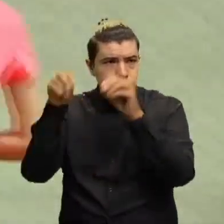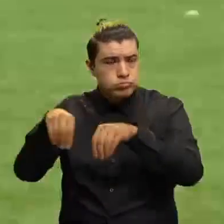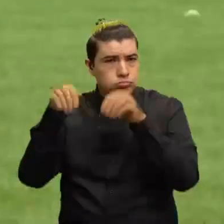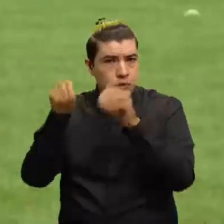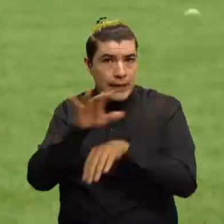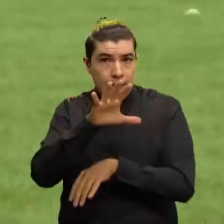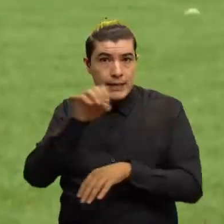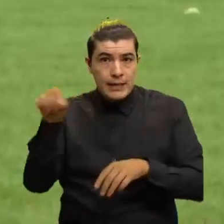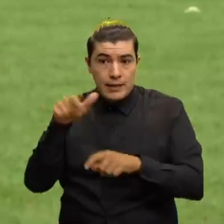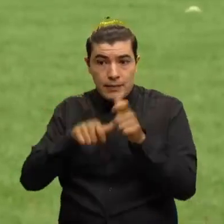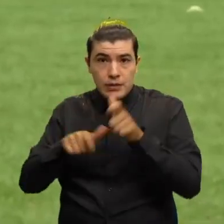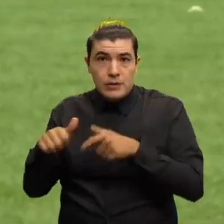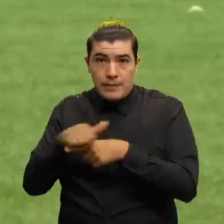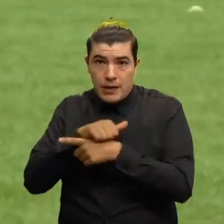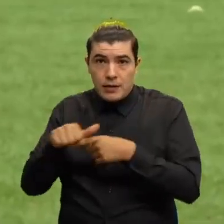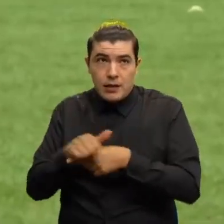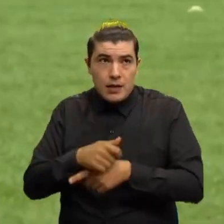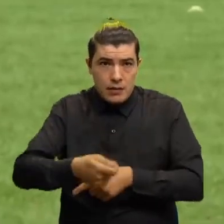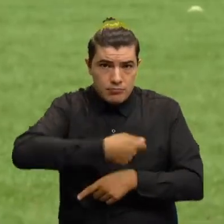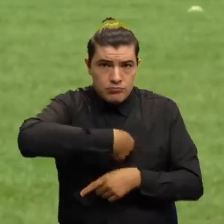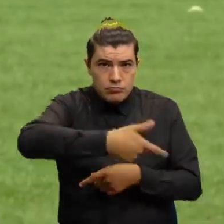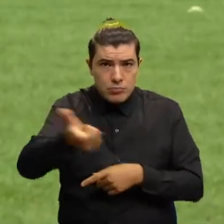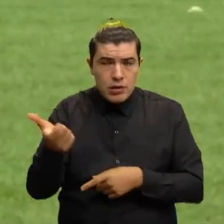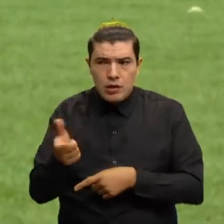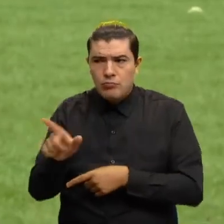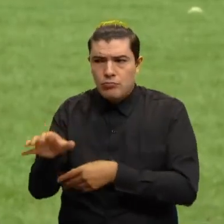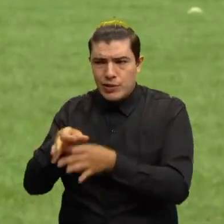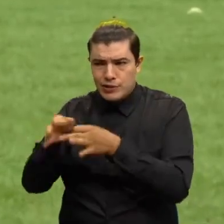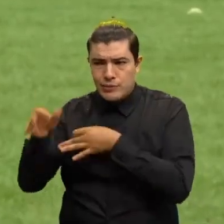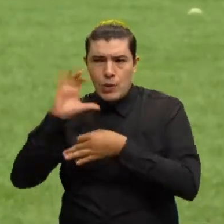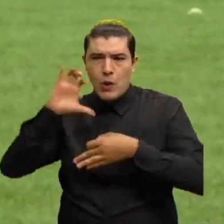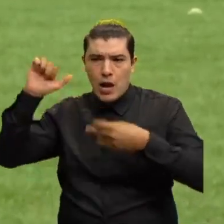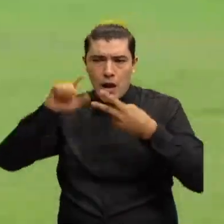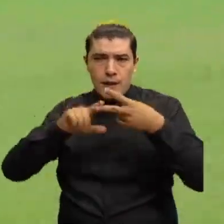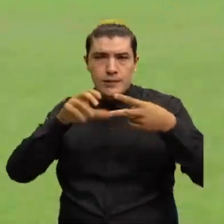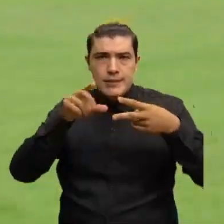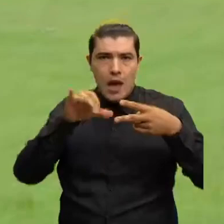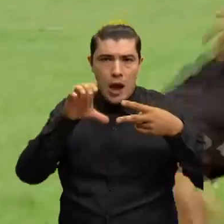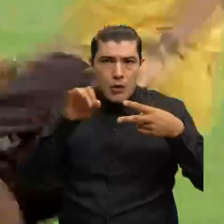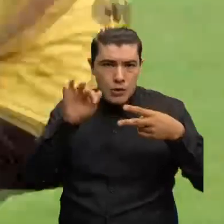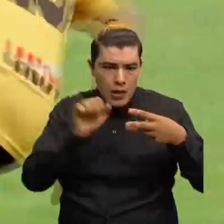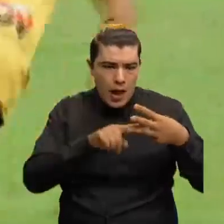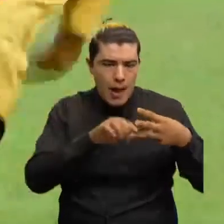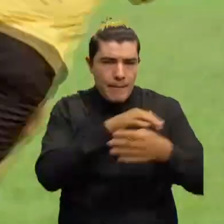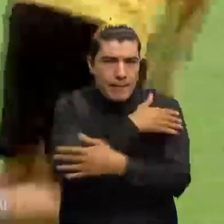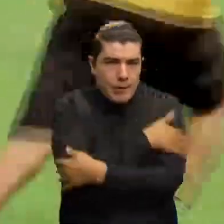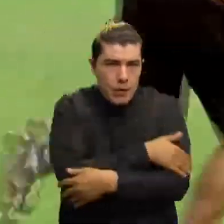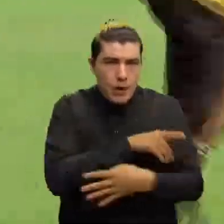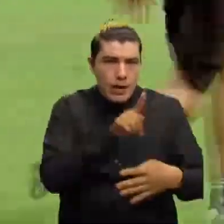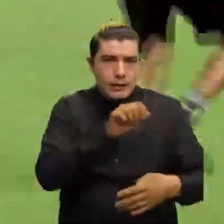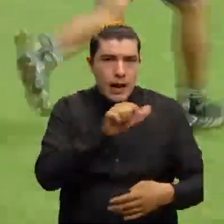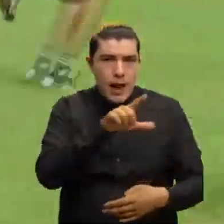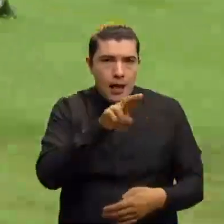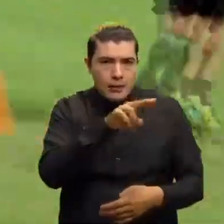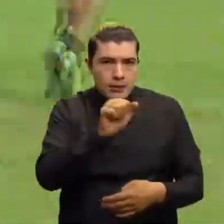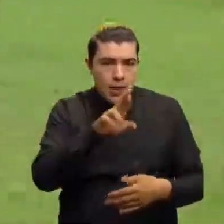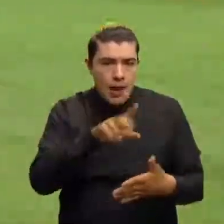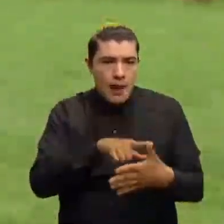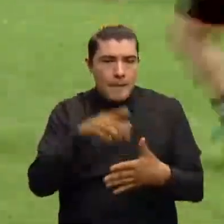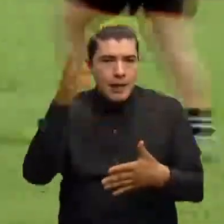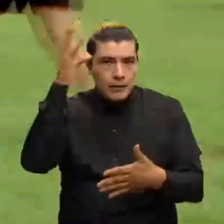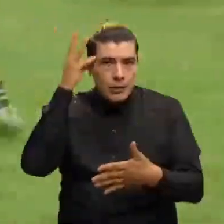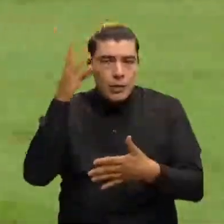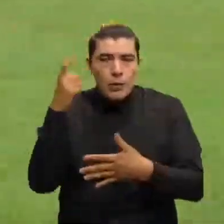personas practicando Ultimate. Hay gente en Ocaña, en Chinácota, en Pamplona, en Salazar, Los Patios, Cúcuta, Villa del